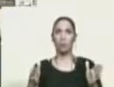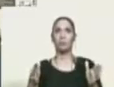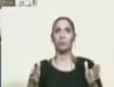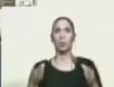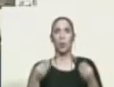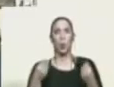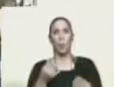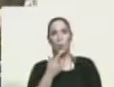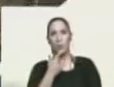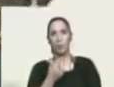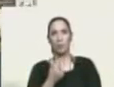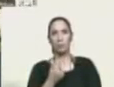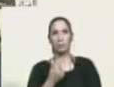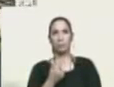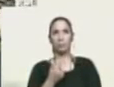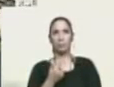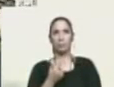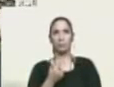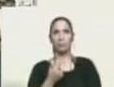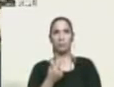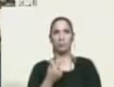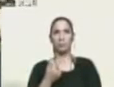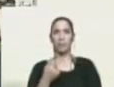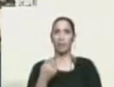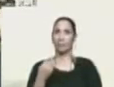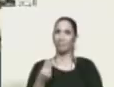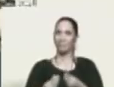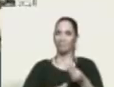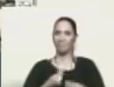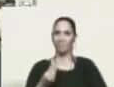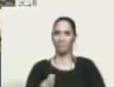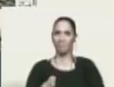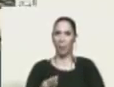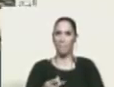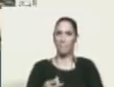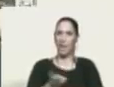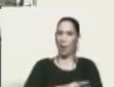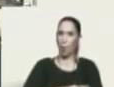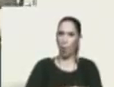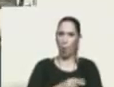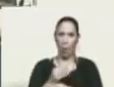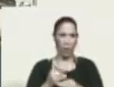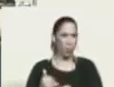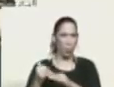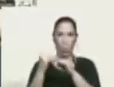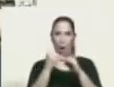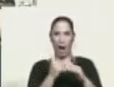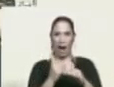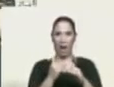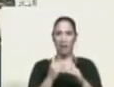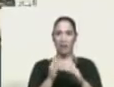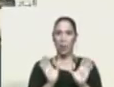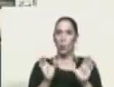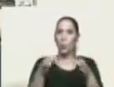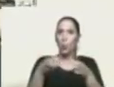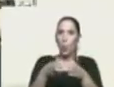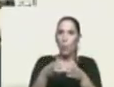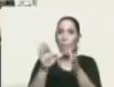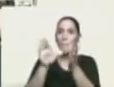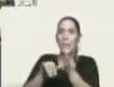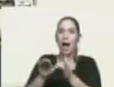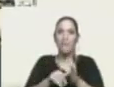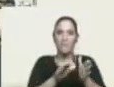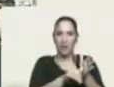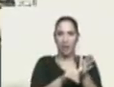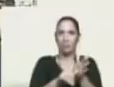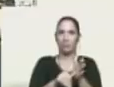dije, actuaba prácticamente al peor estilo de las mafias, de los carteles delictivos, de la